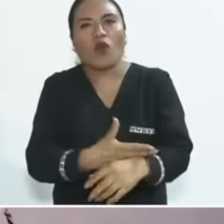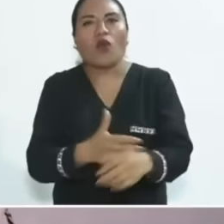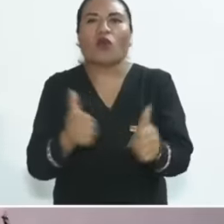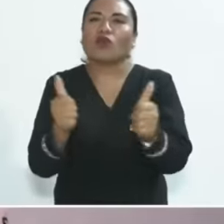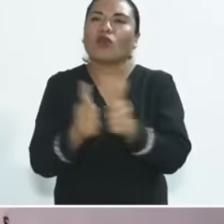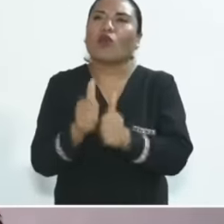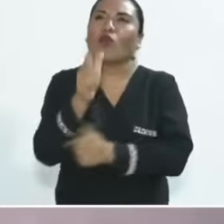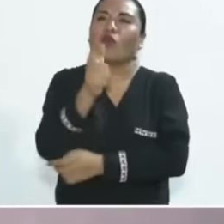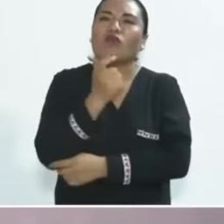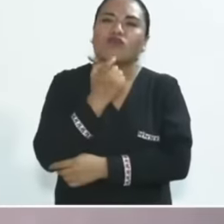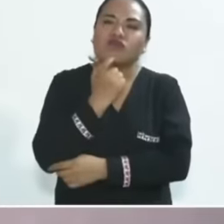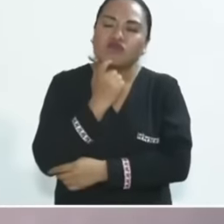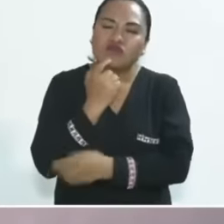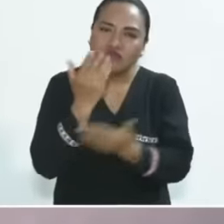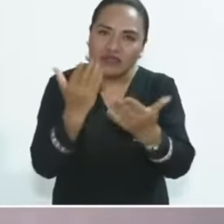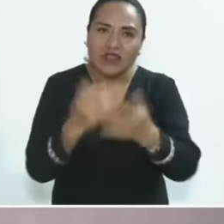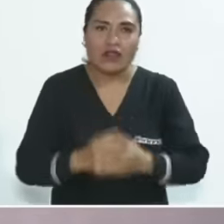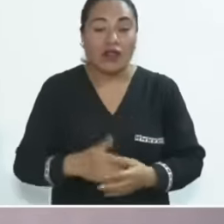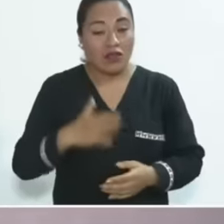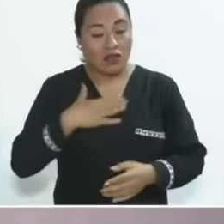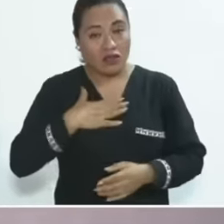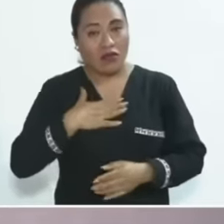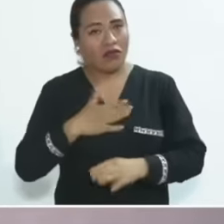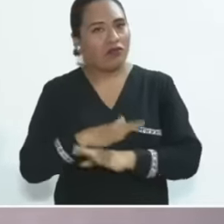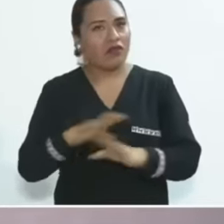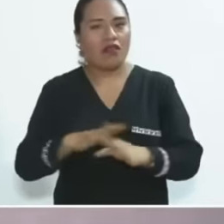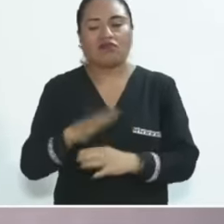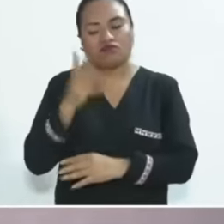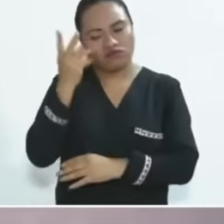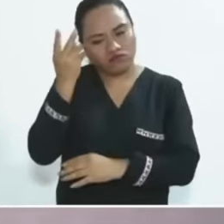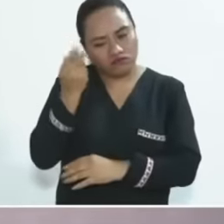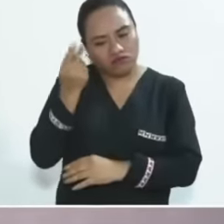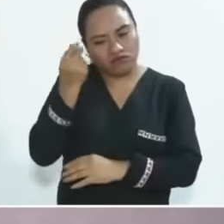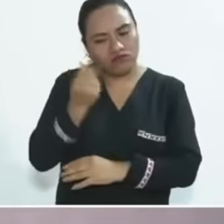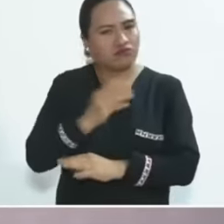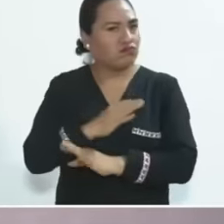me voy a jubilar y quiero